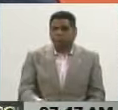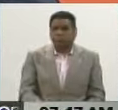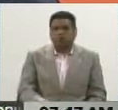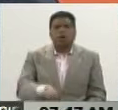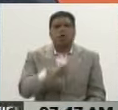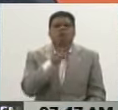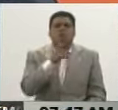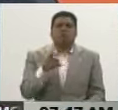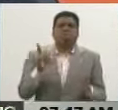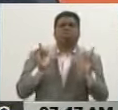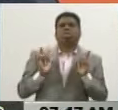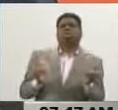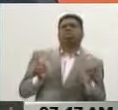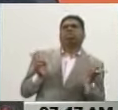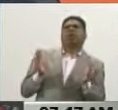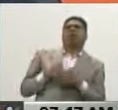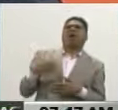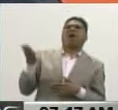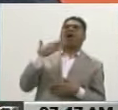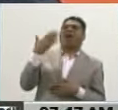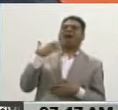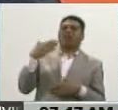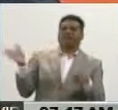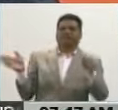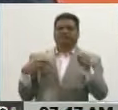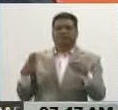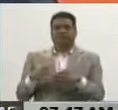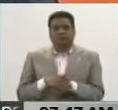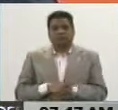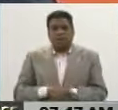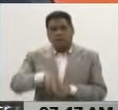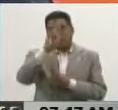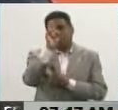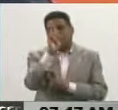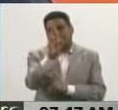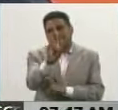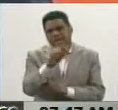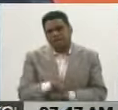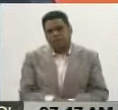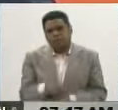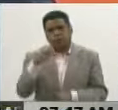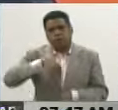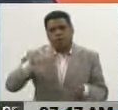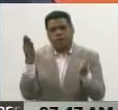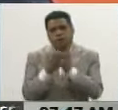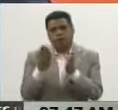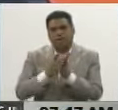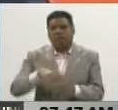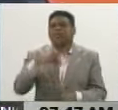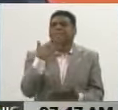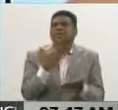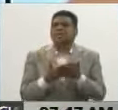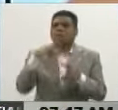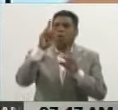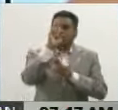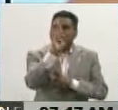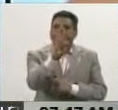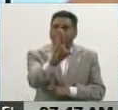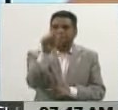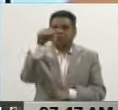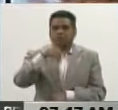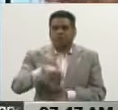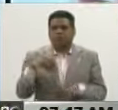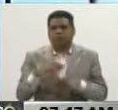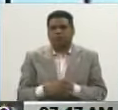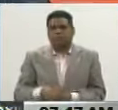vago. Y le pedimos respeto por los estudiantes del país y respeto por los trabajadores y trabajadoras de la educación.